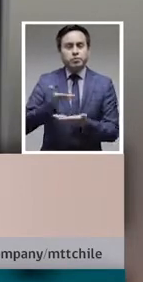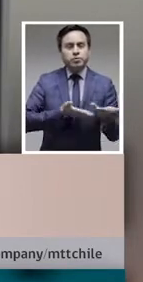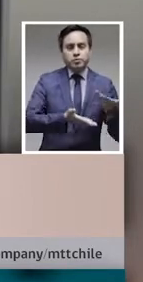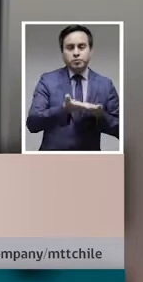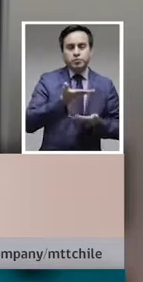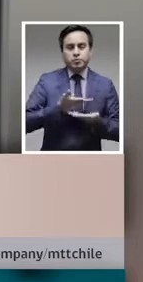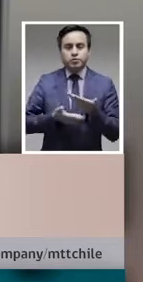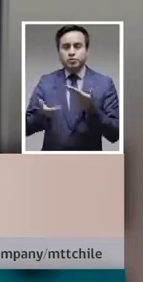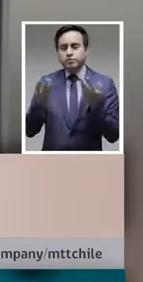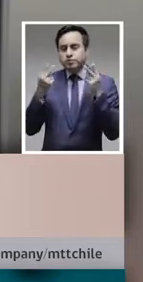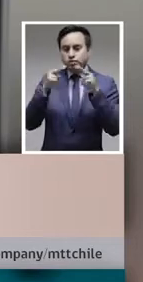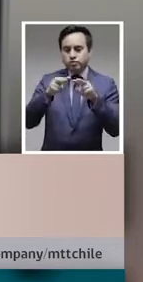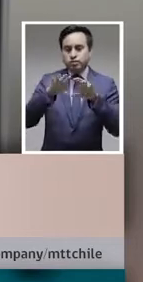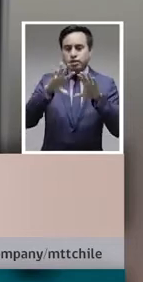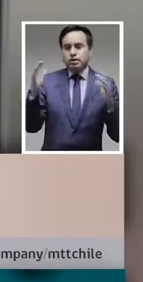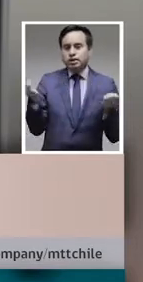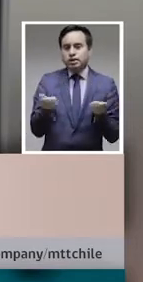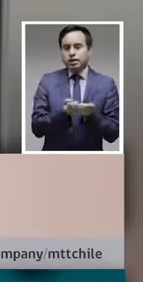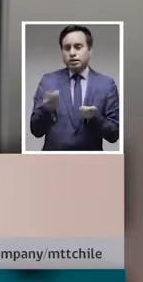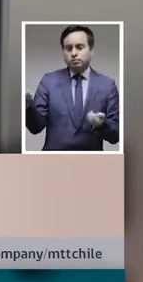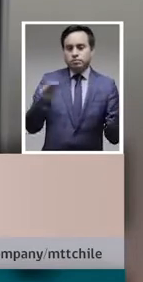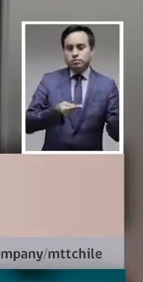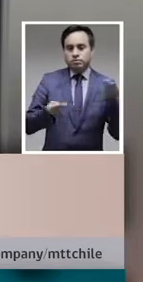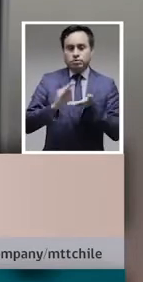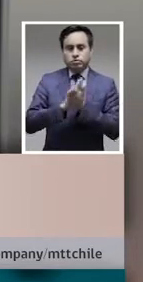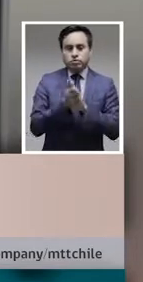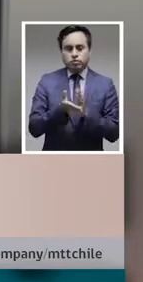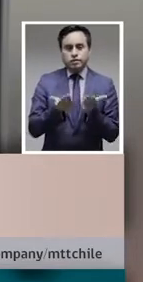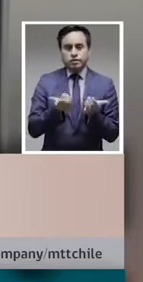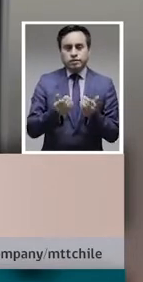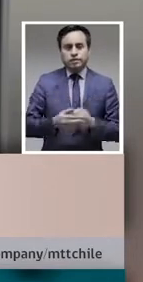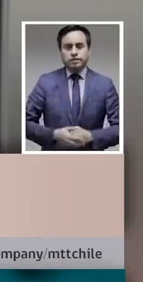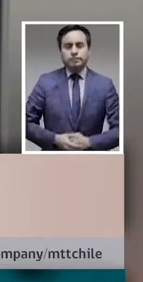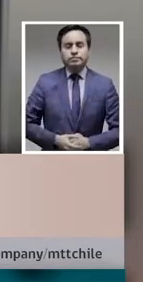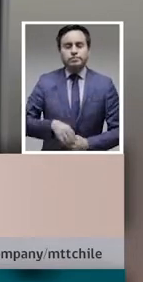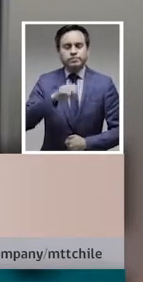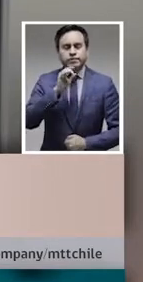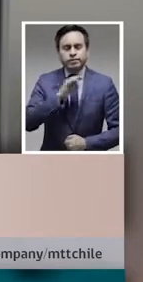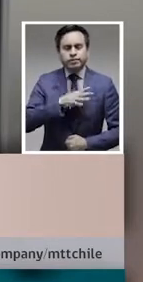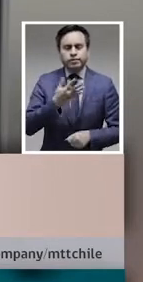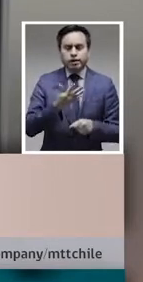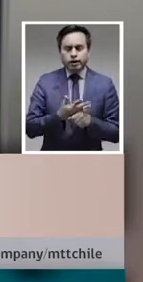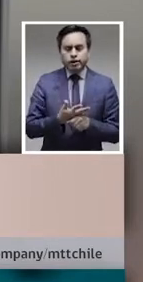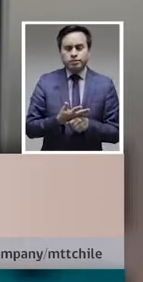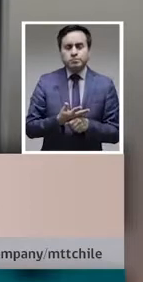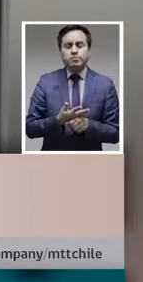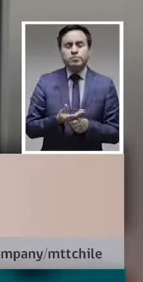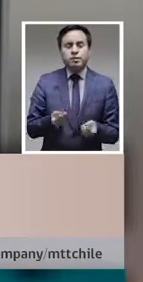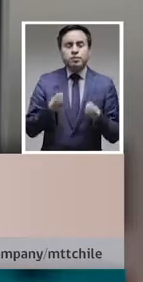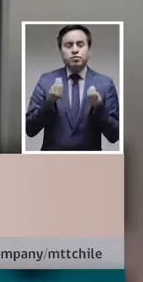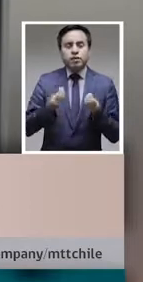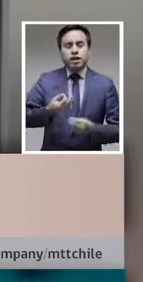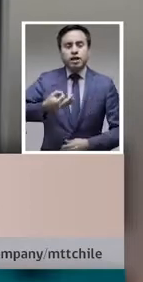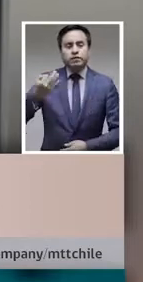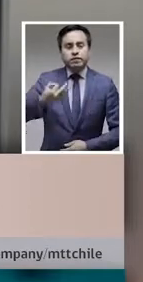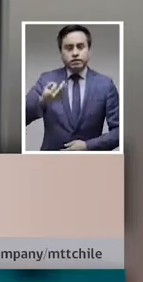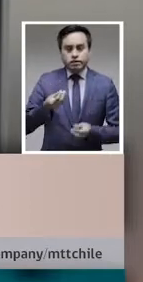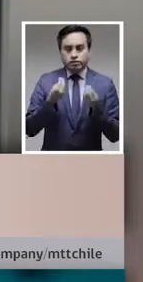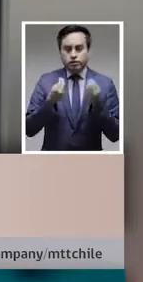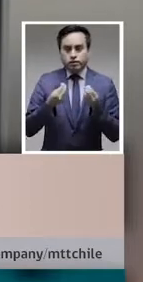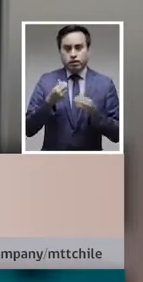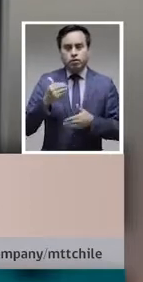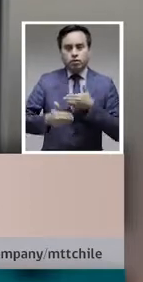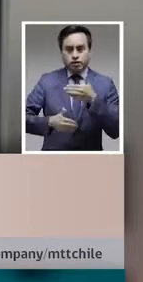Es una visión integrada de todo lo que se necesita. En Chile tenemos una buena eficiencia de